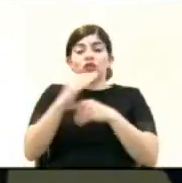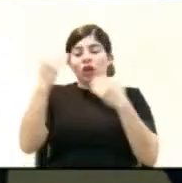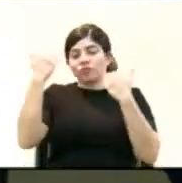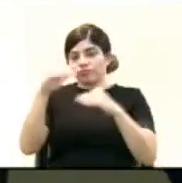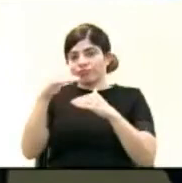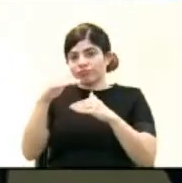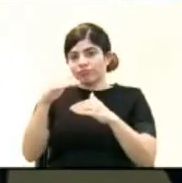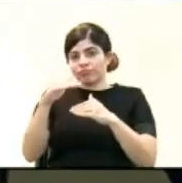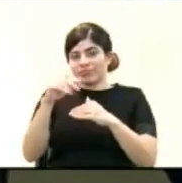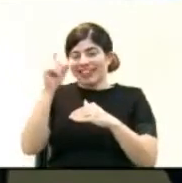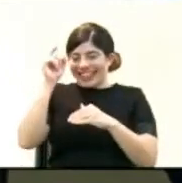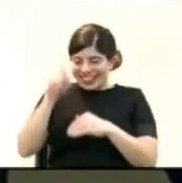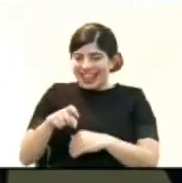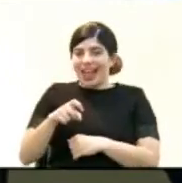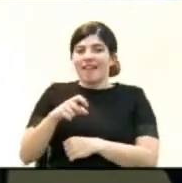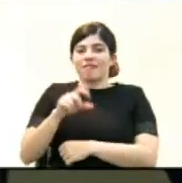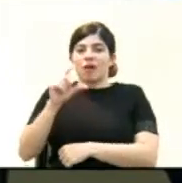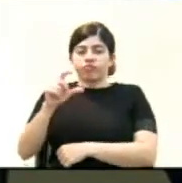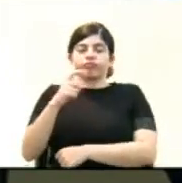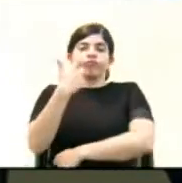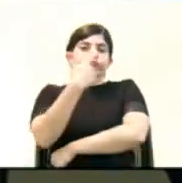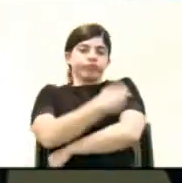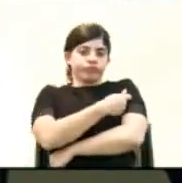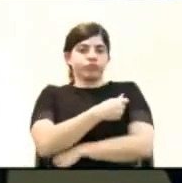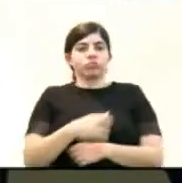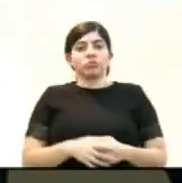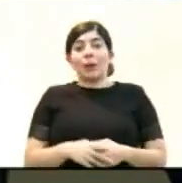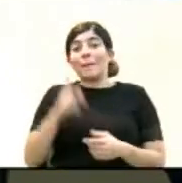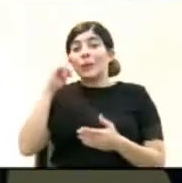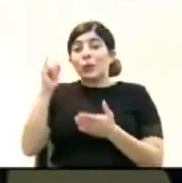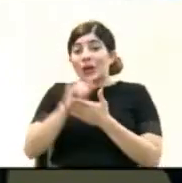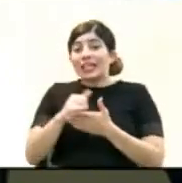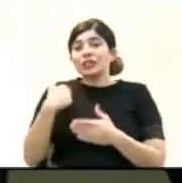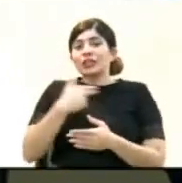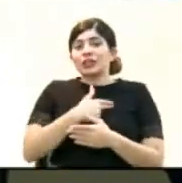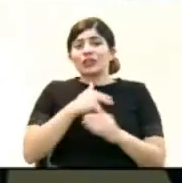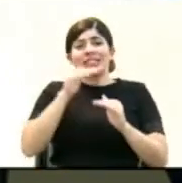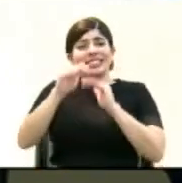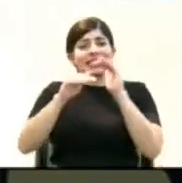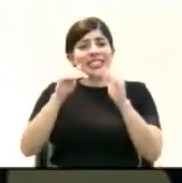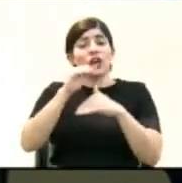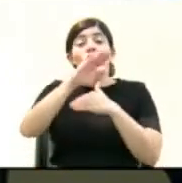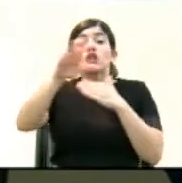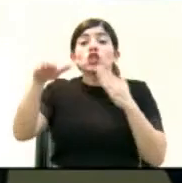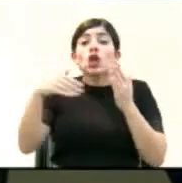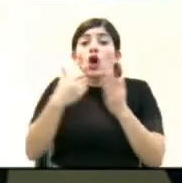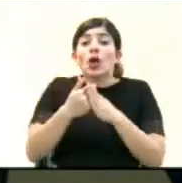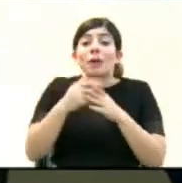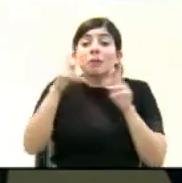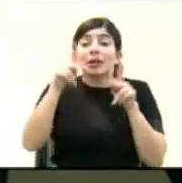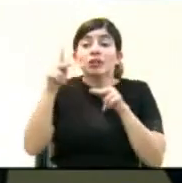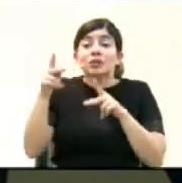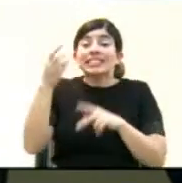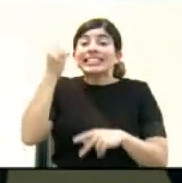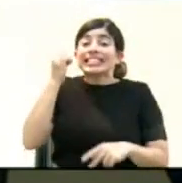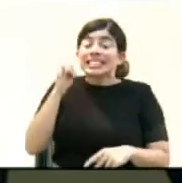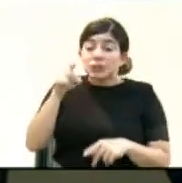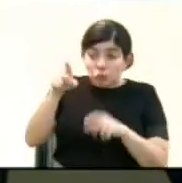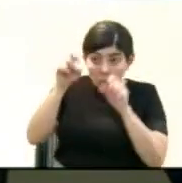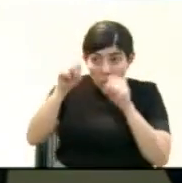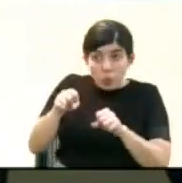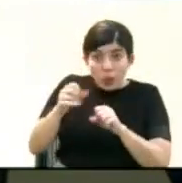se apliquen. Y por eso hacemos el llamado a que todos los que tienen posibilidad